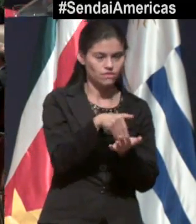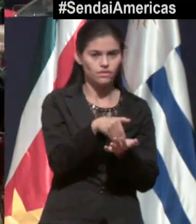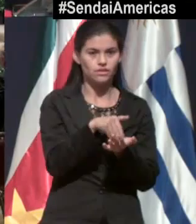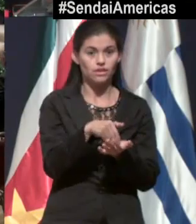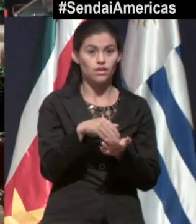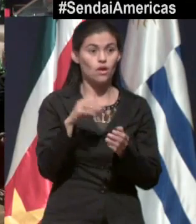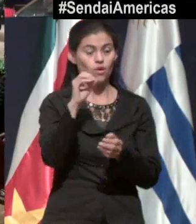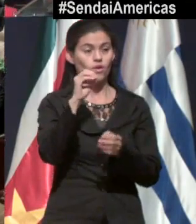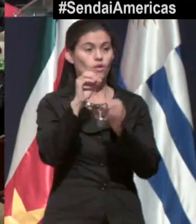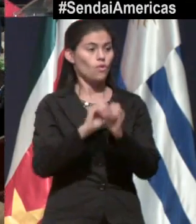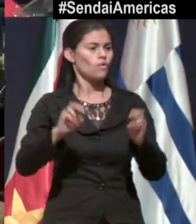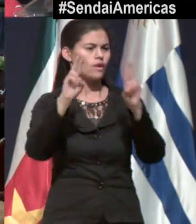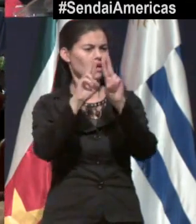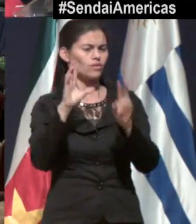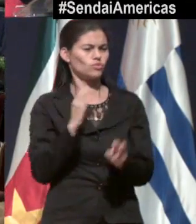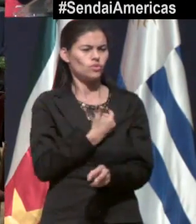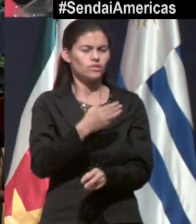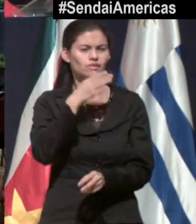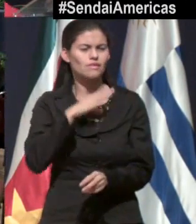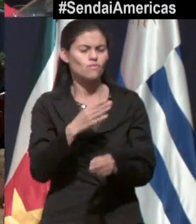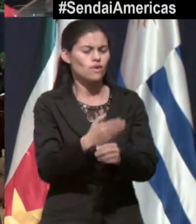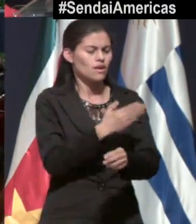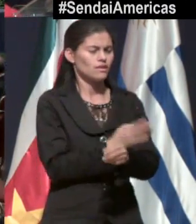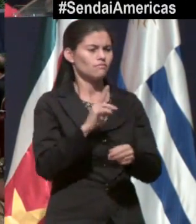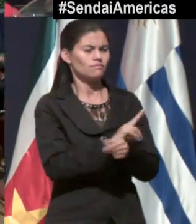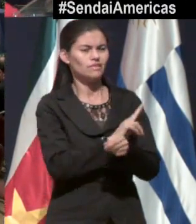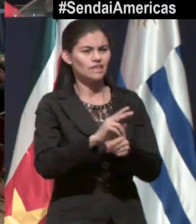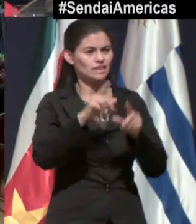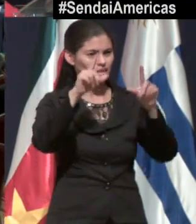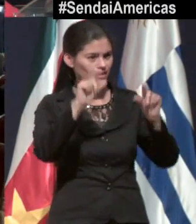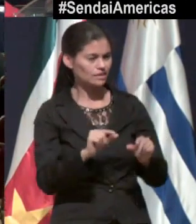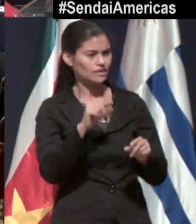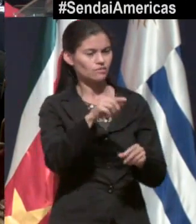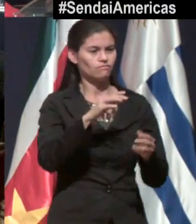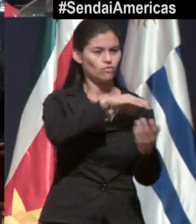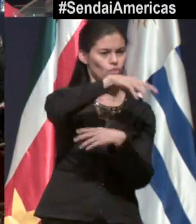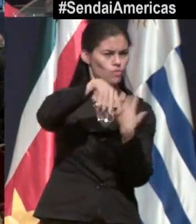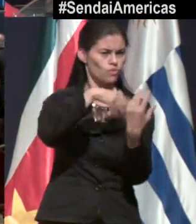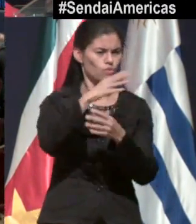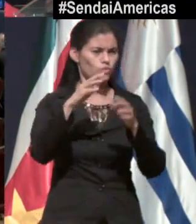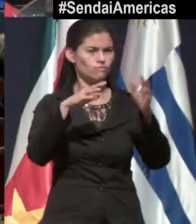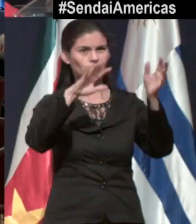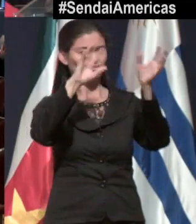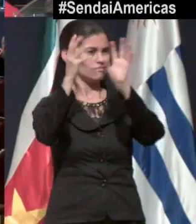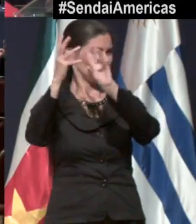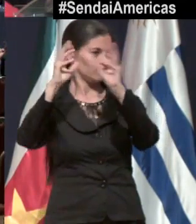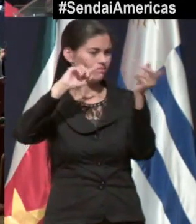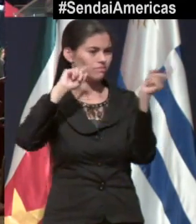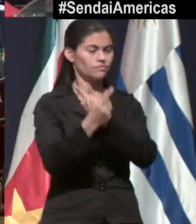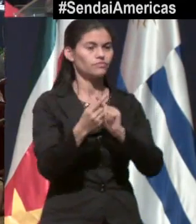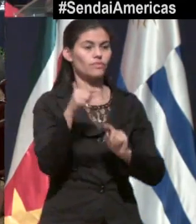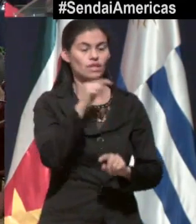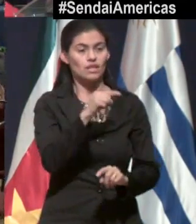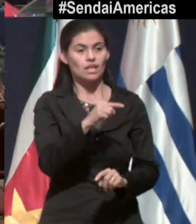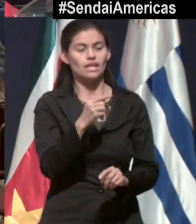En la OEA entendemos que la gestión de riesgo de desastres, además de ser un tema de desarrollo, es un